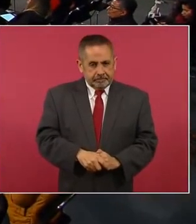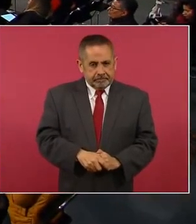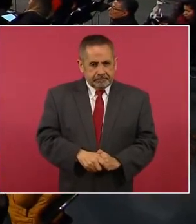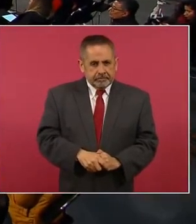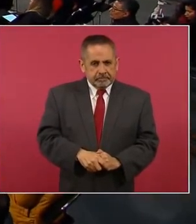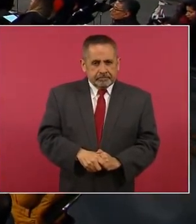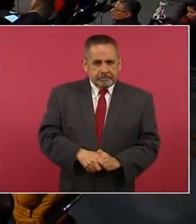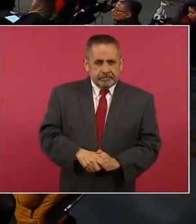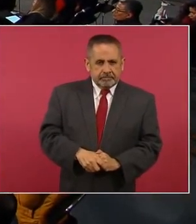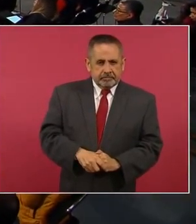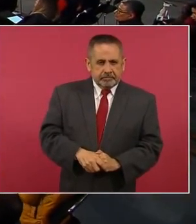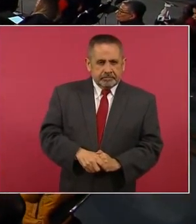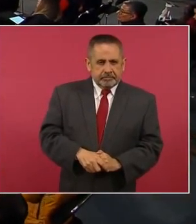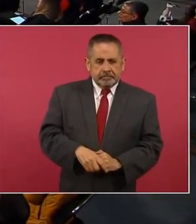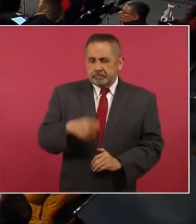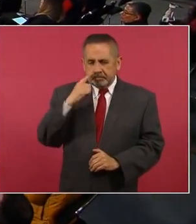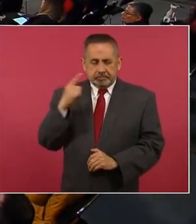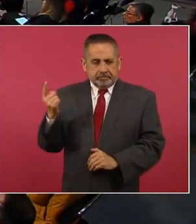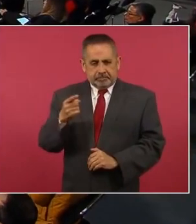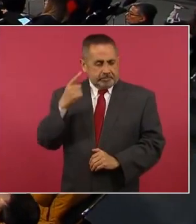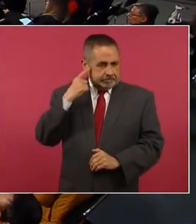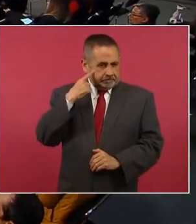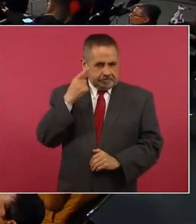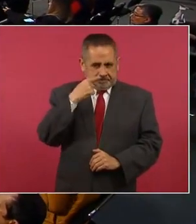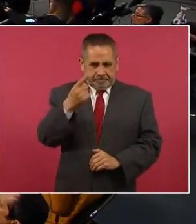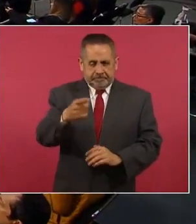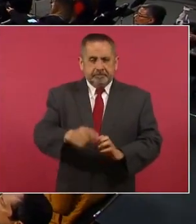Presidente. Ahí está, mire, escuchen eso.